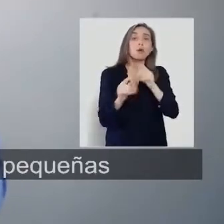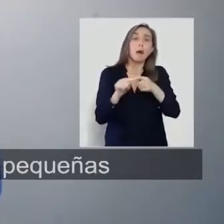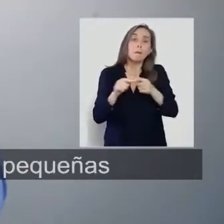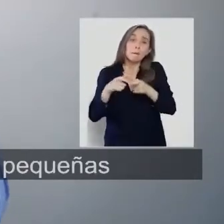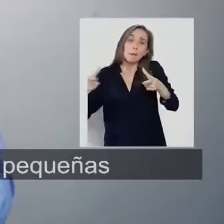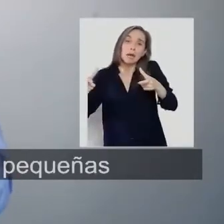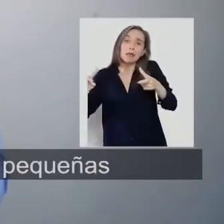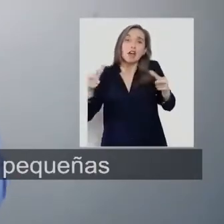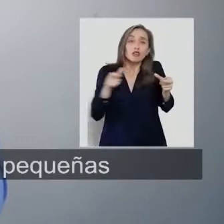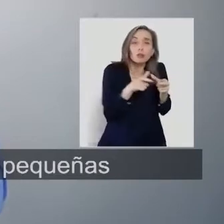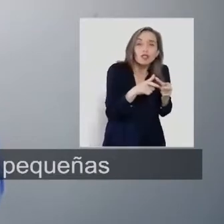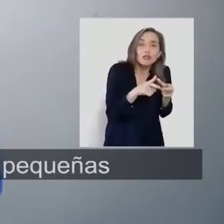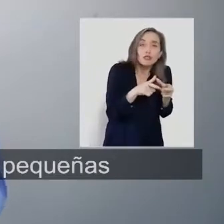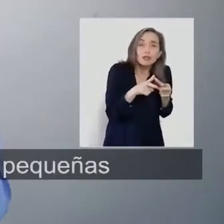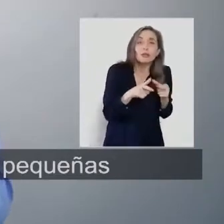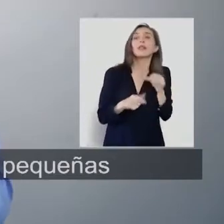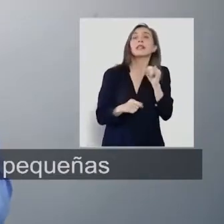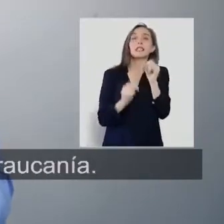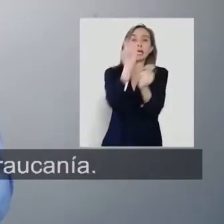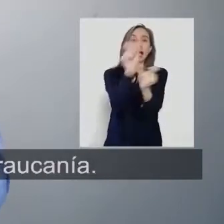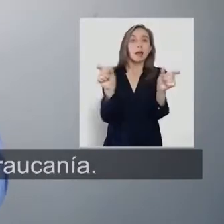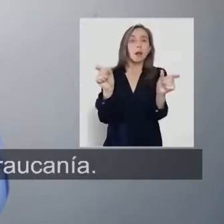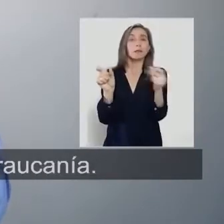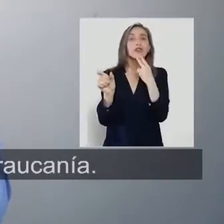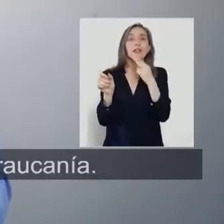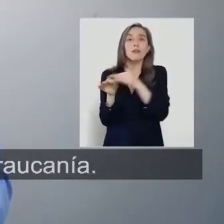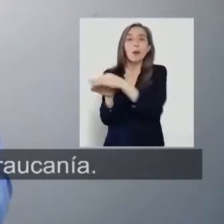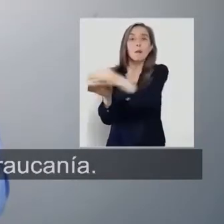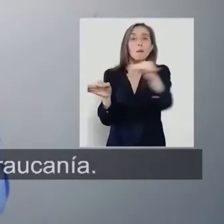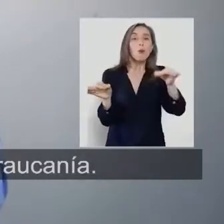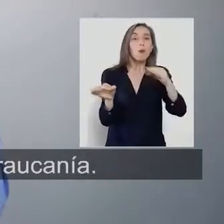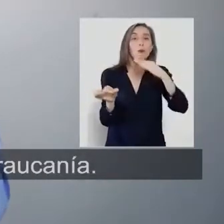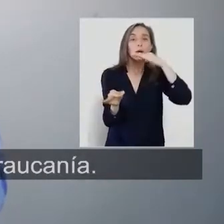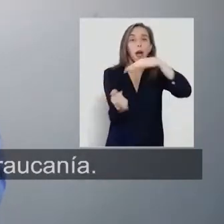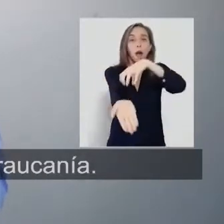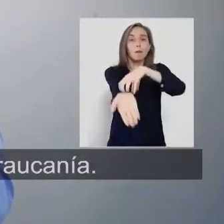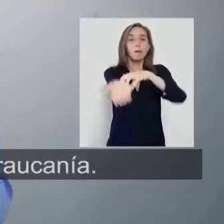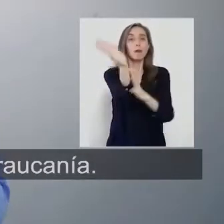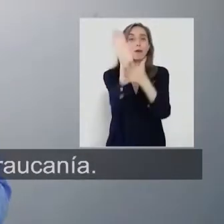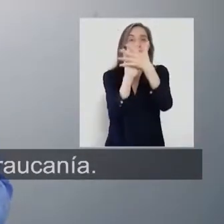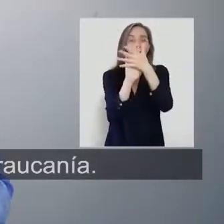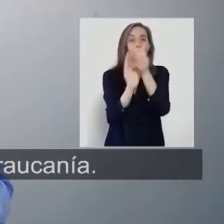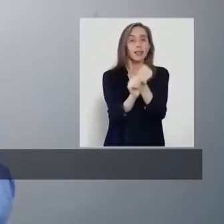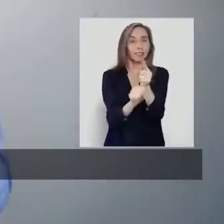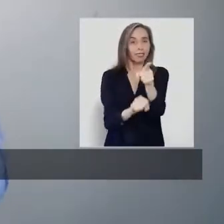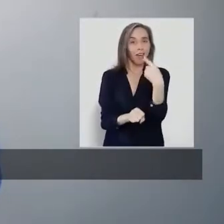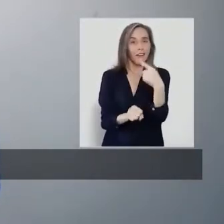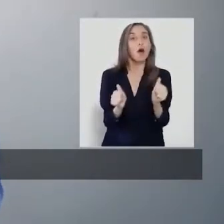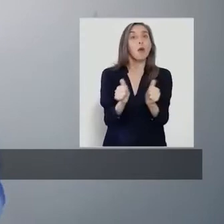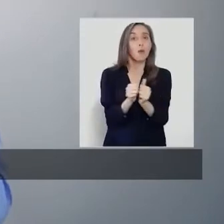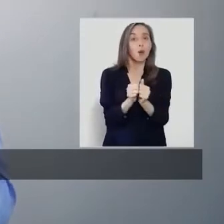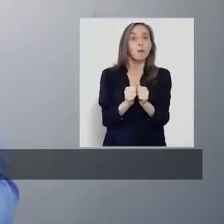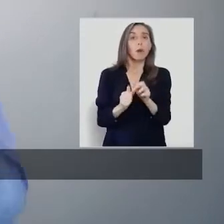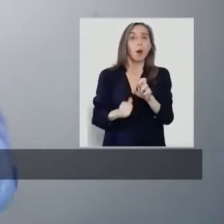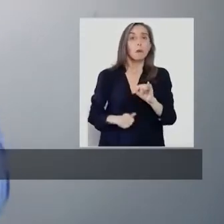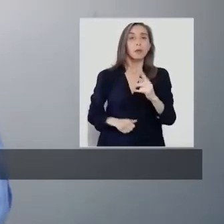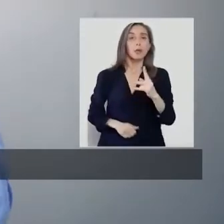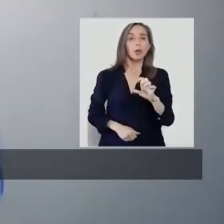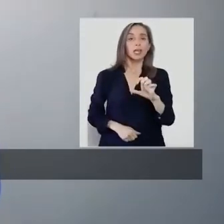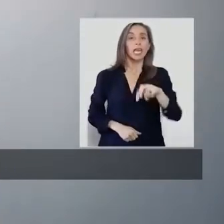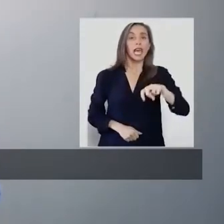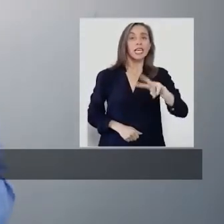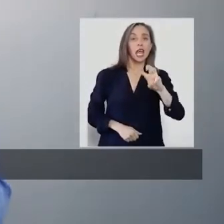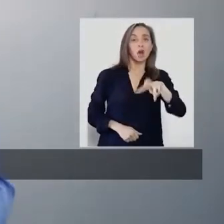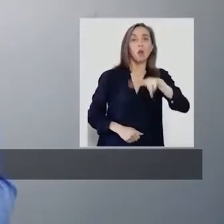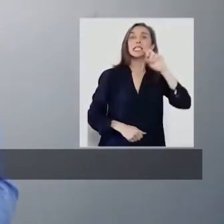representar las comunas intermedias y pequeñas y a nuestra gente del mundo rural de la Araucanía. Trabajemos juntos con